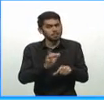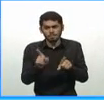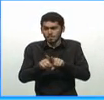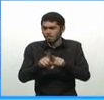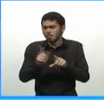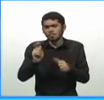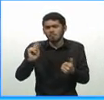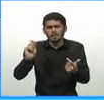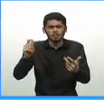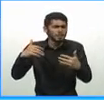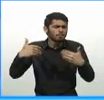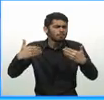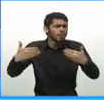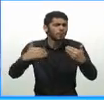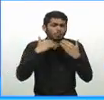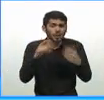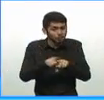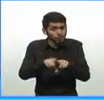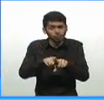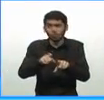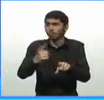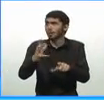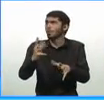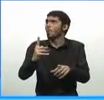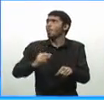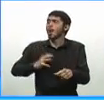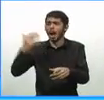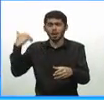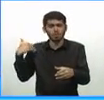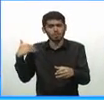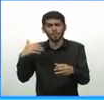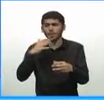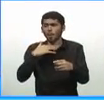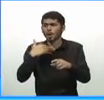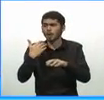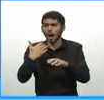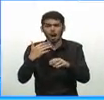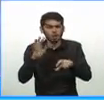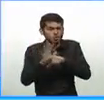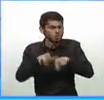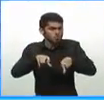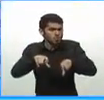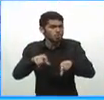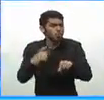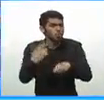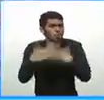lo mismo que dije hace ha cerca de un año boca corre mucho pelea mucho juega muy